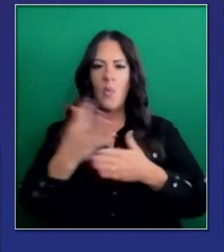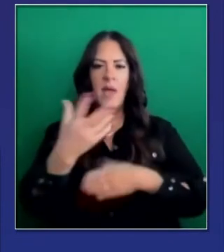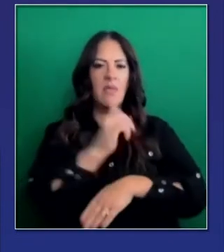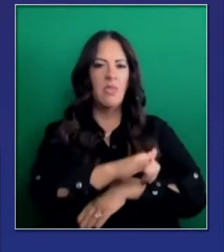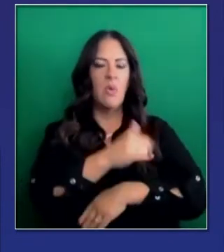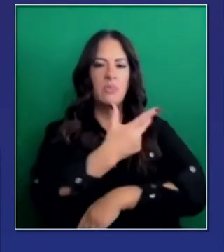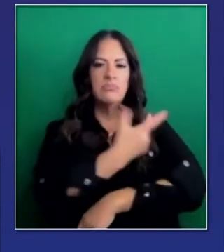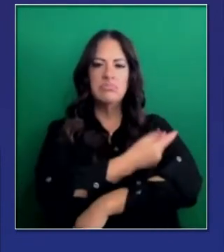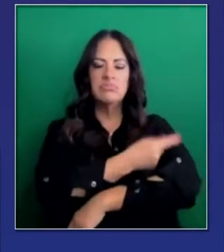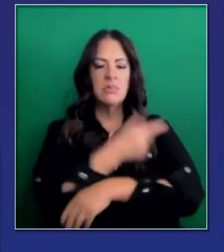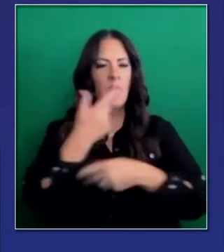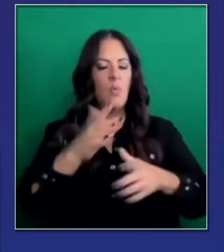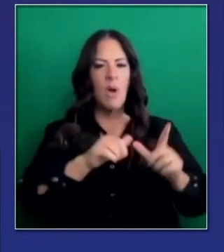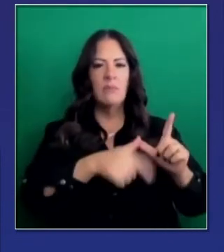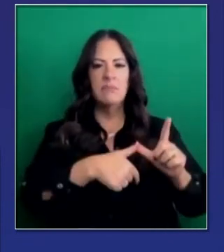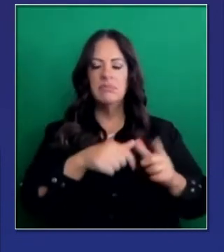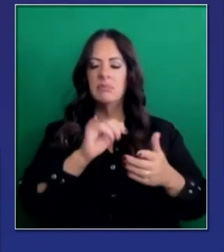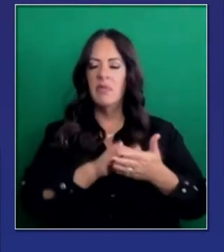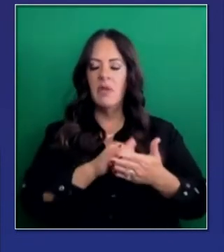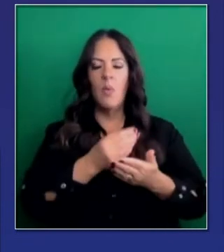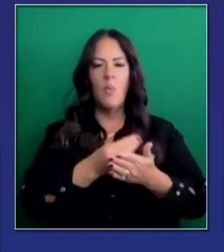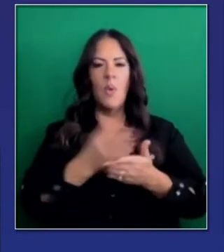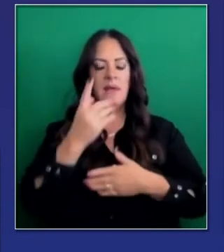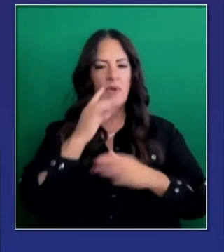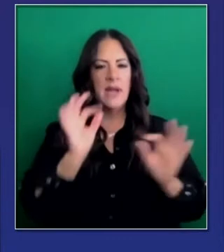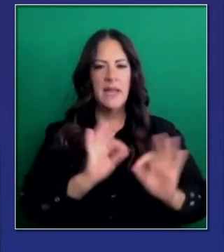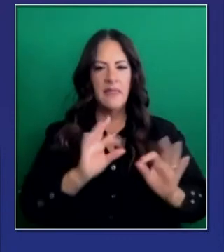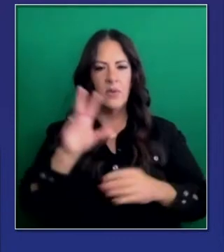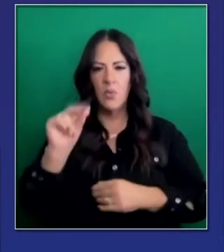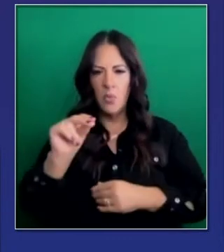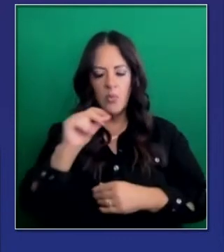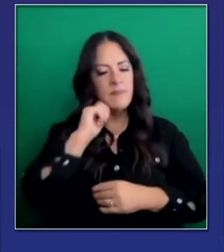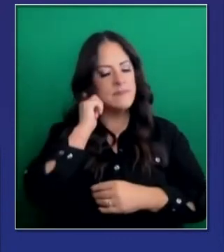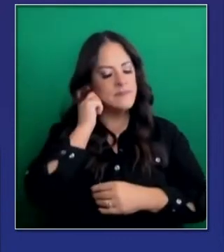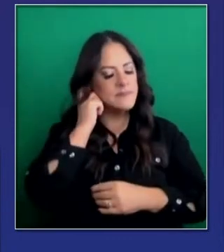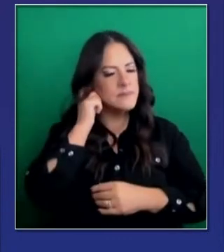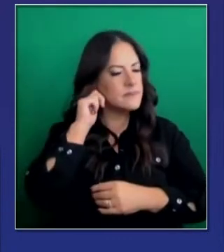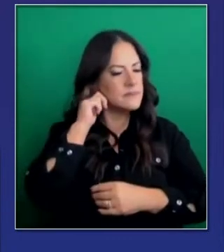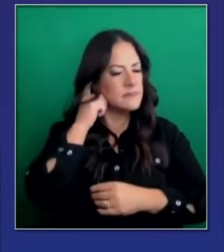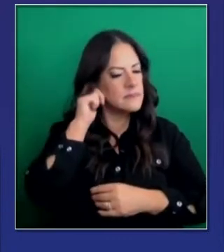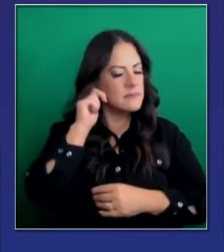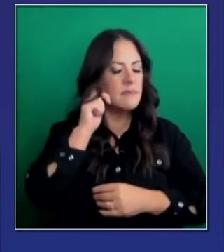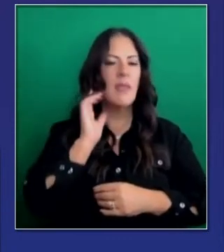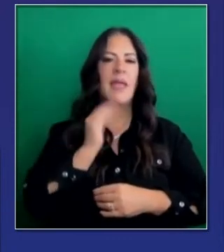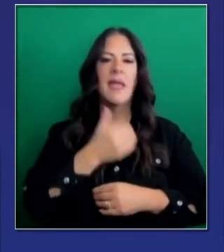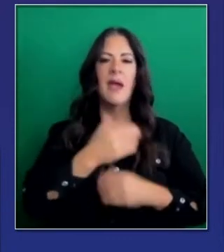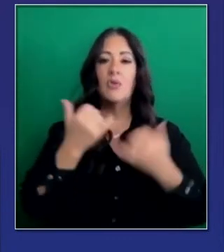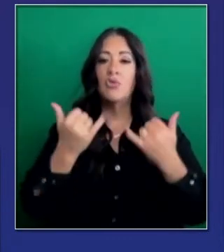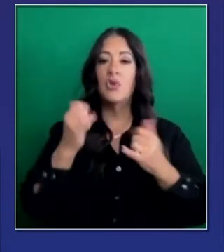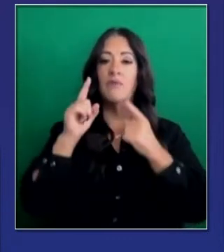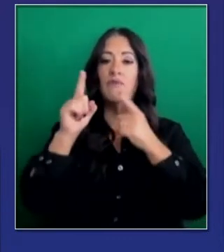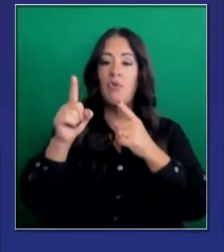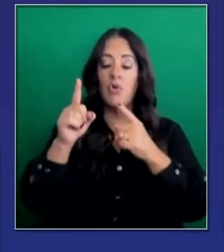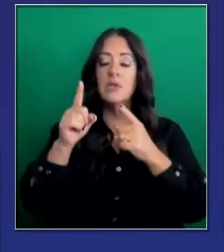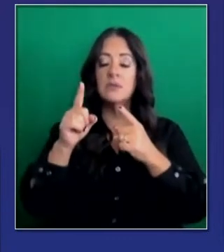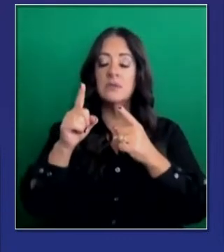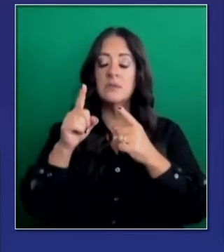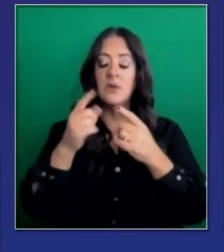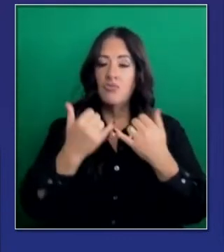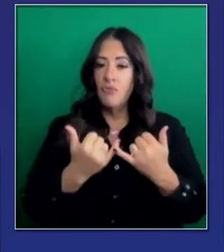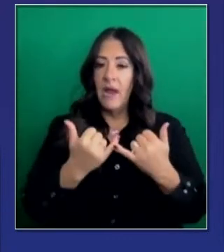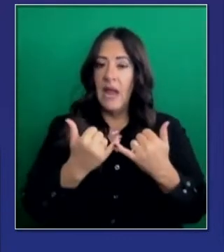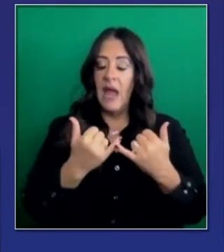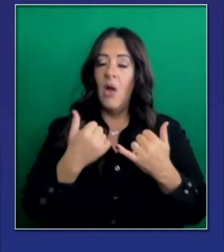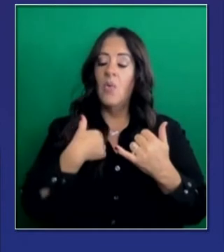esas dosis se venza y que ninguna de ellas se tenga que desechar les recuerdo que el enfoque de las vacunaciones son los